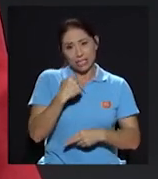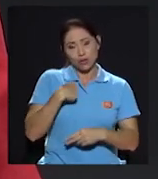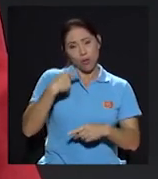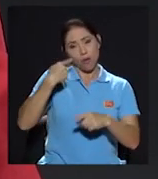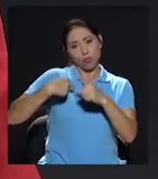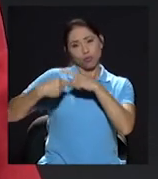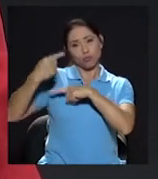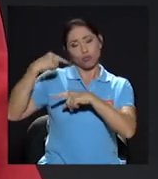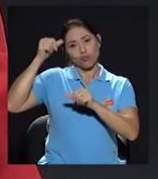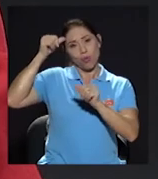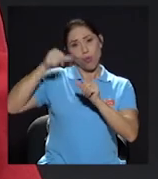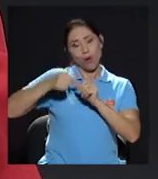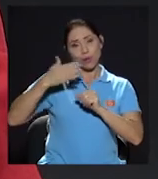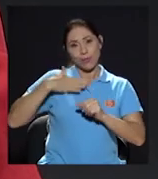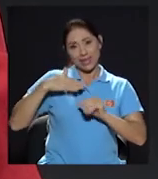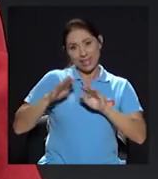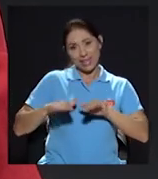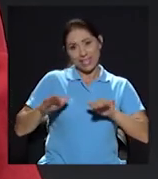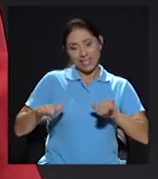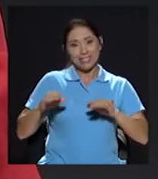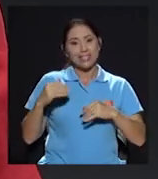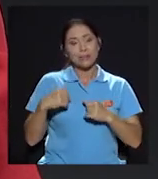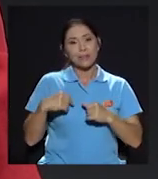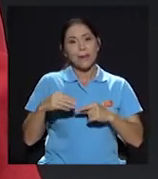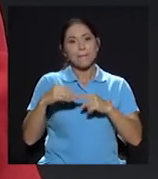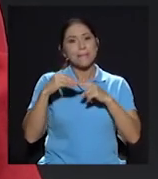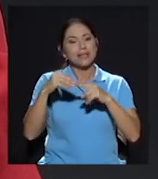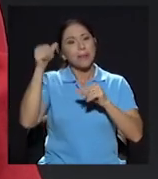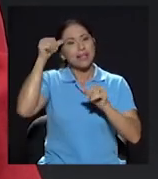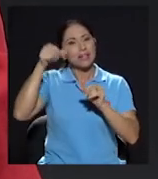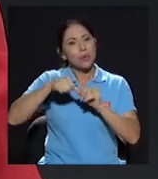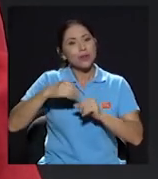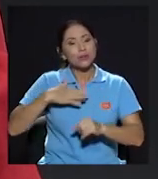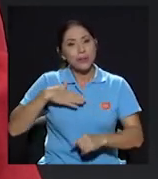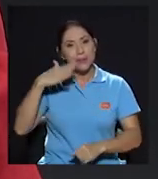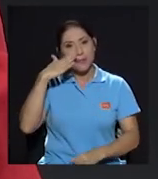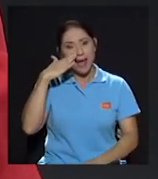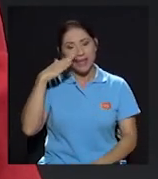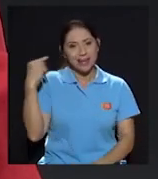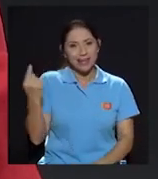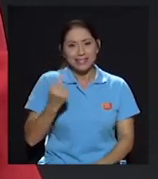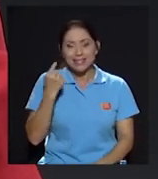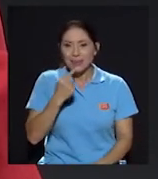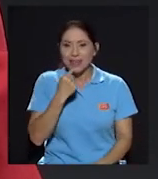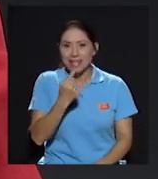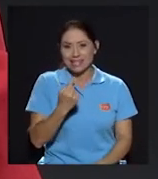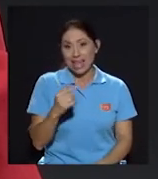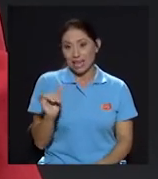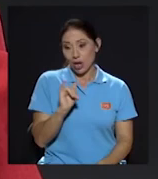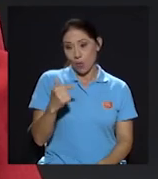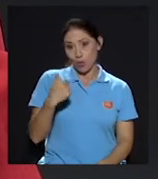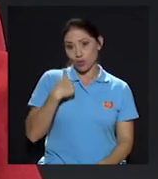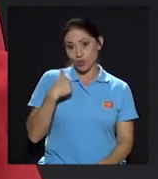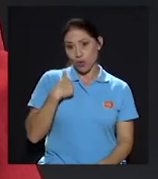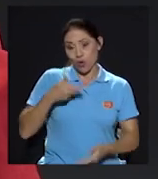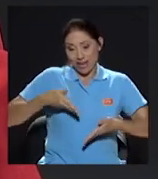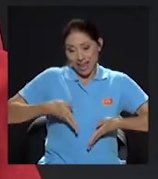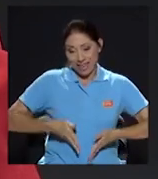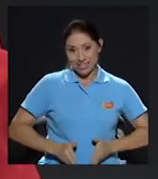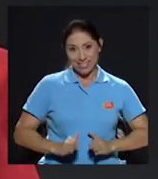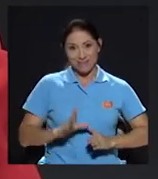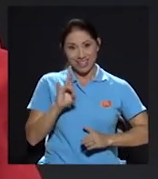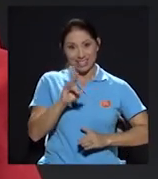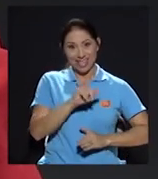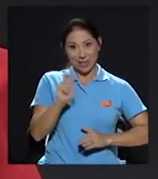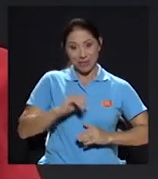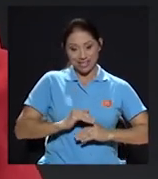los principales recuerdos que tengo son de mi madre que siempre decía que como yo era sietemesina seguro siempre